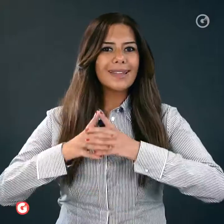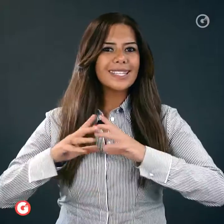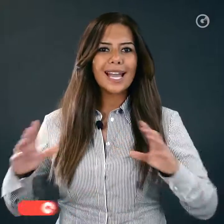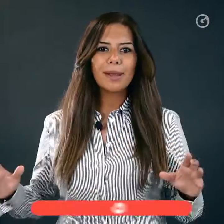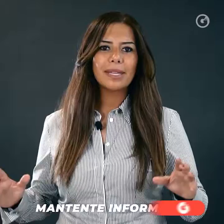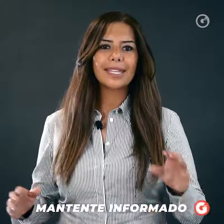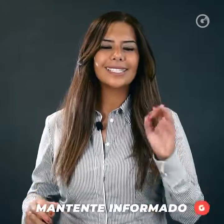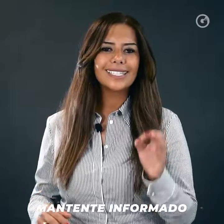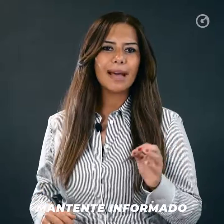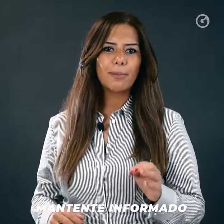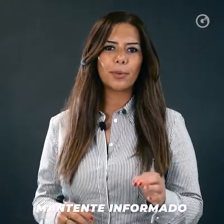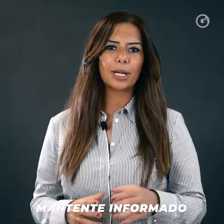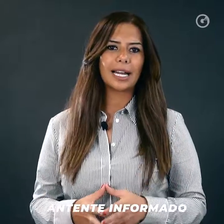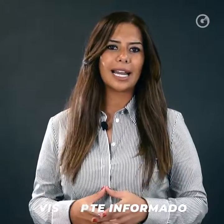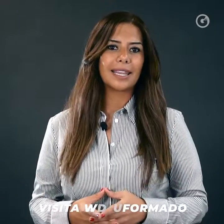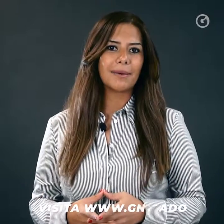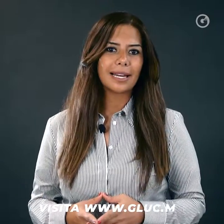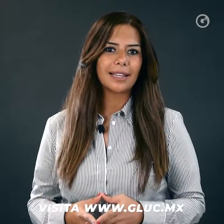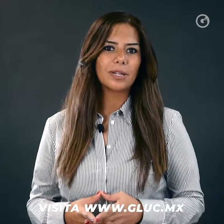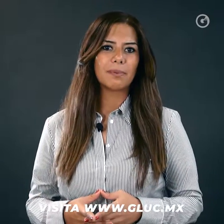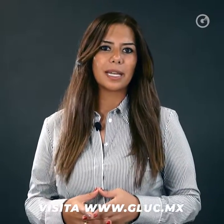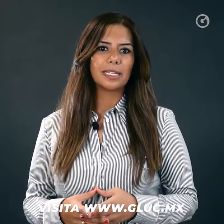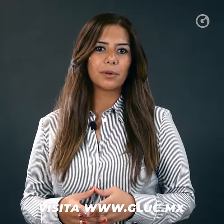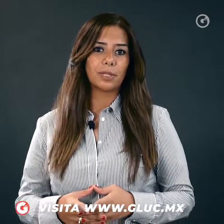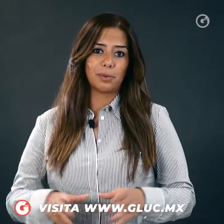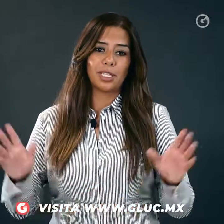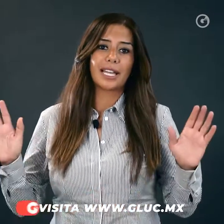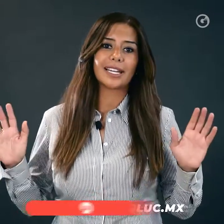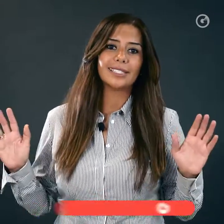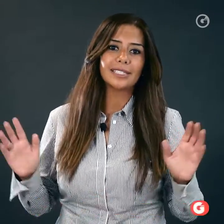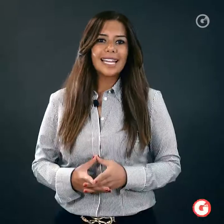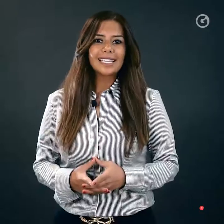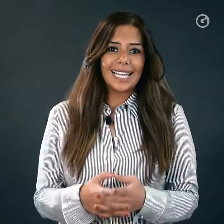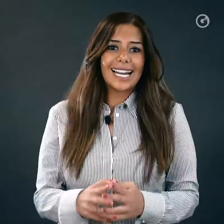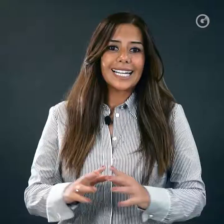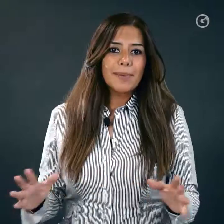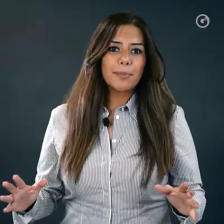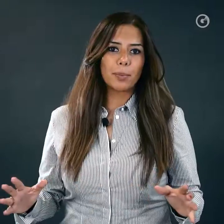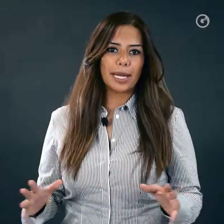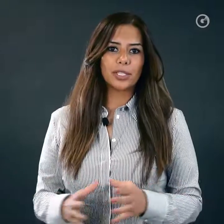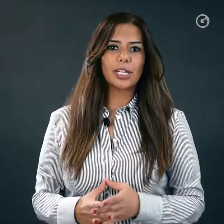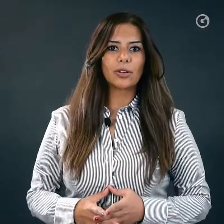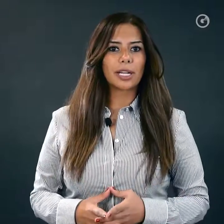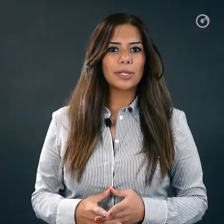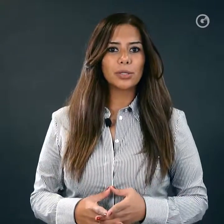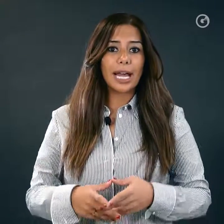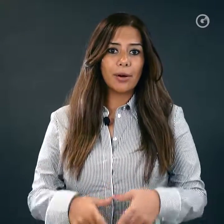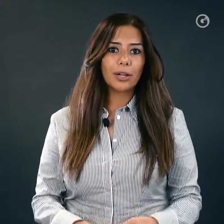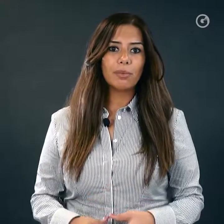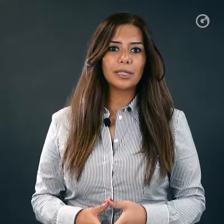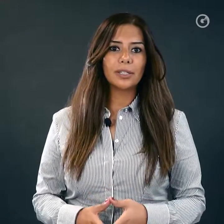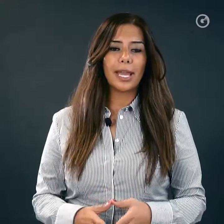lo que inevitablemente sí va a provocar la debacle de un capitalismo de por sí ya en crisis, es que la rápida propagación del